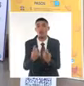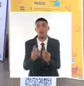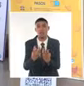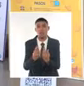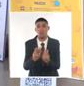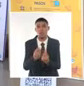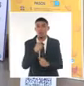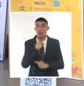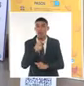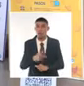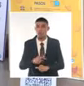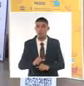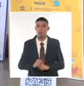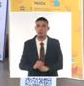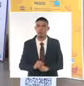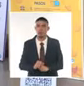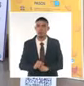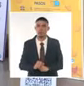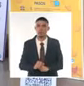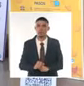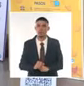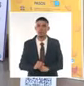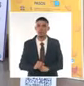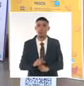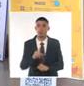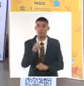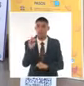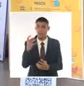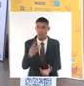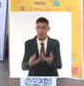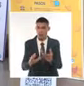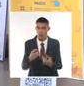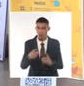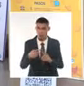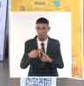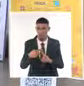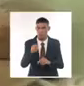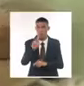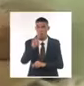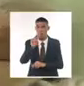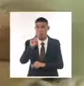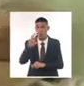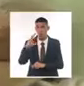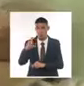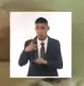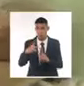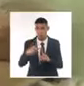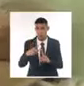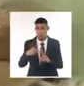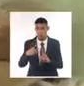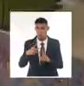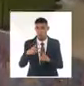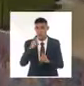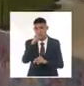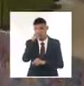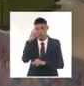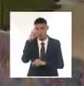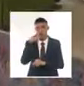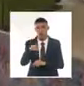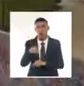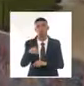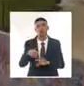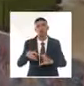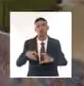casos de las provincias Cienfuegos, Villa Clara y Santi Espíritu. Una situación muy compleja afrontan también